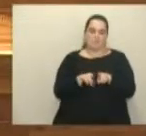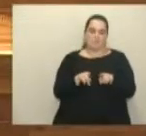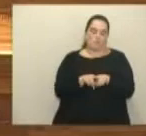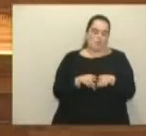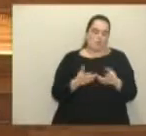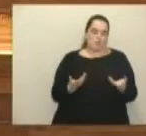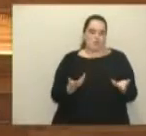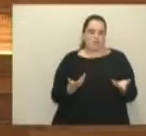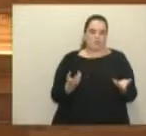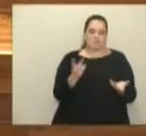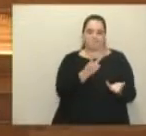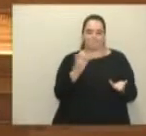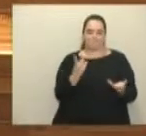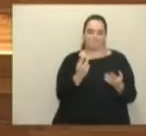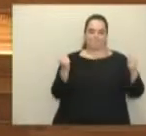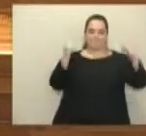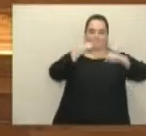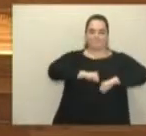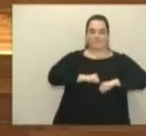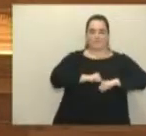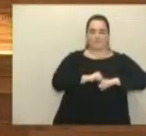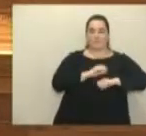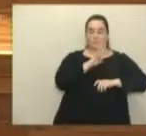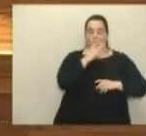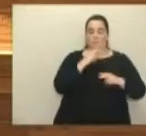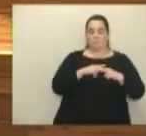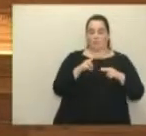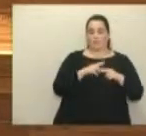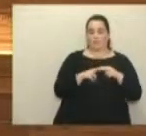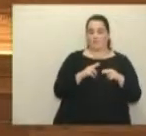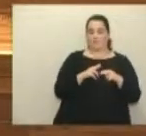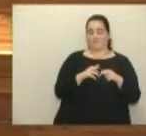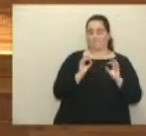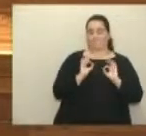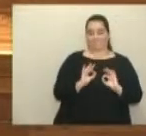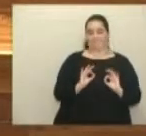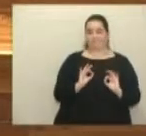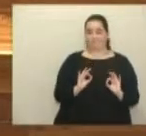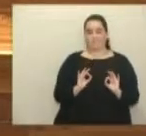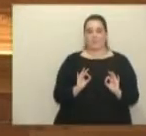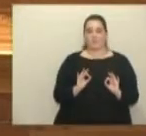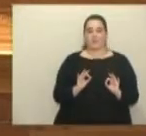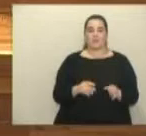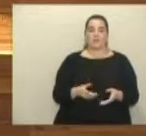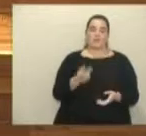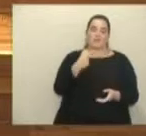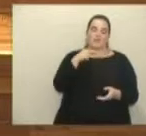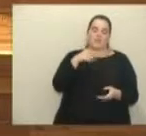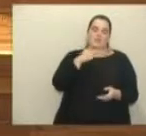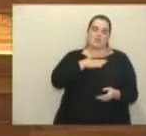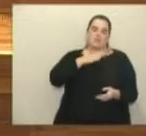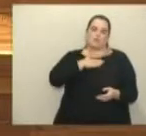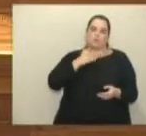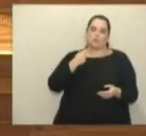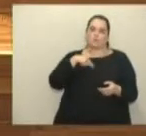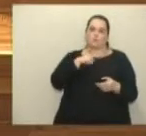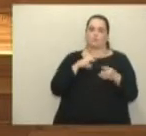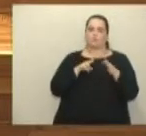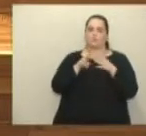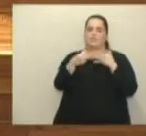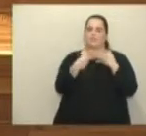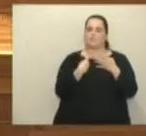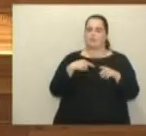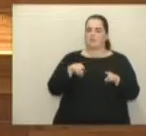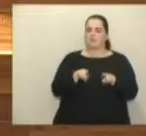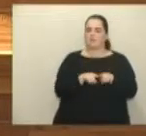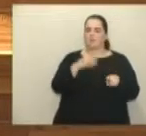los grandes males de la política, a nuestro modo de ver. Y para nosotros la transparencia es un principio que debe regir no